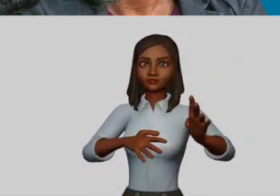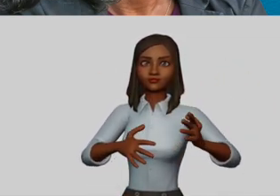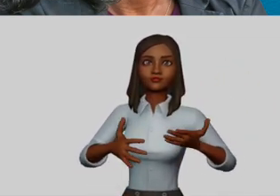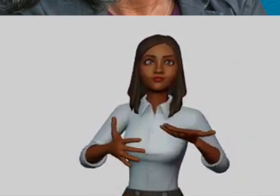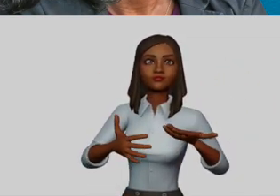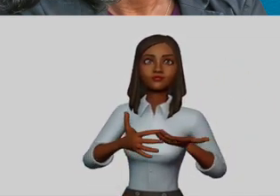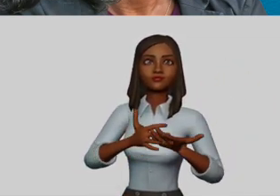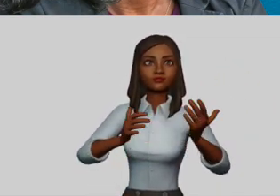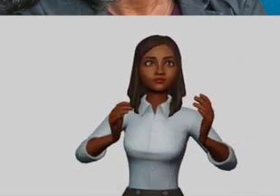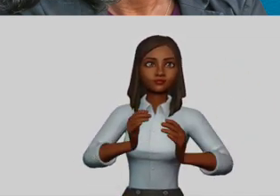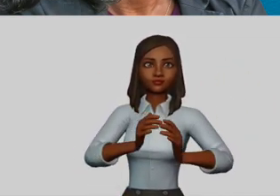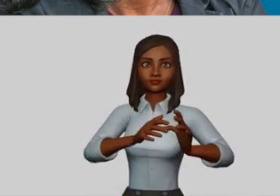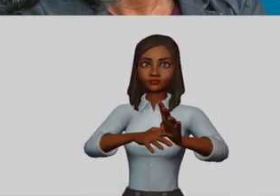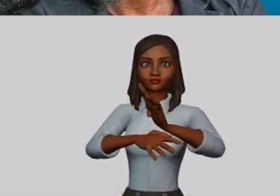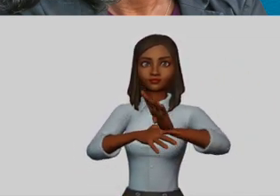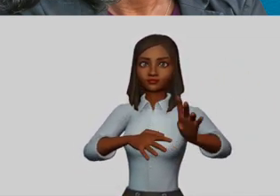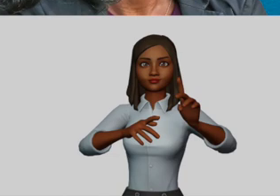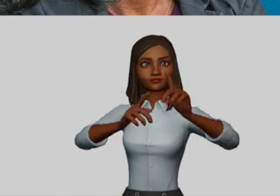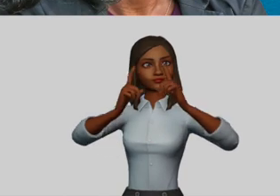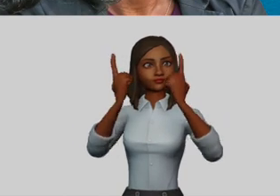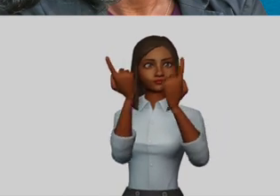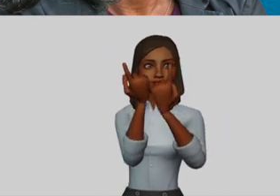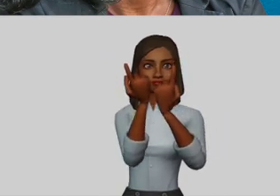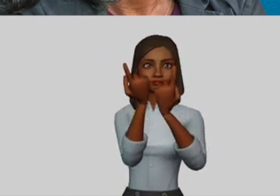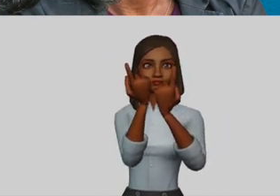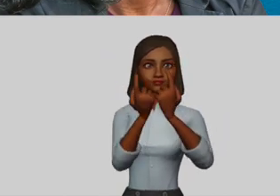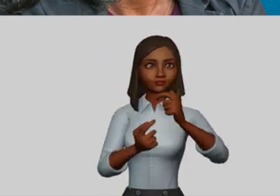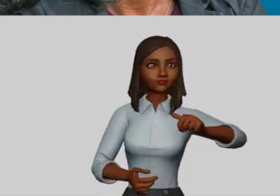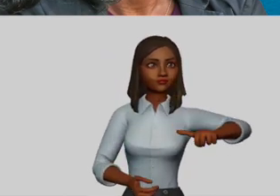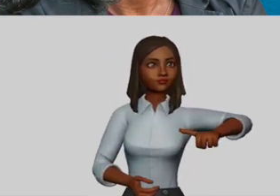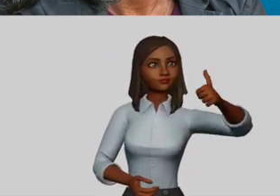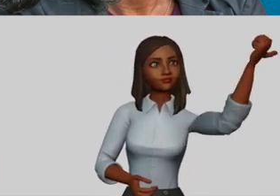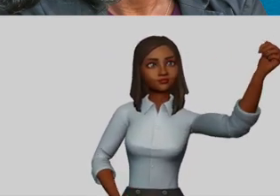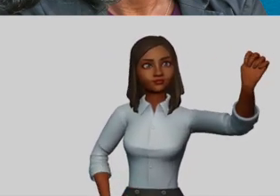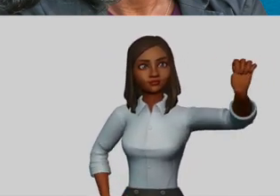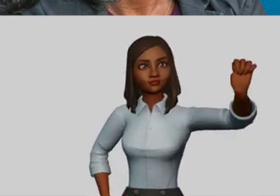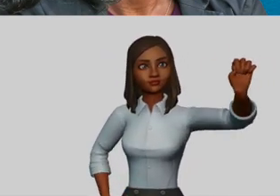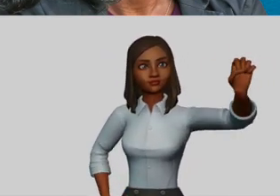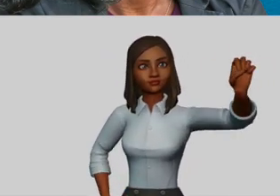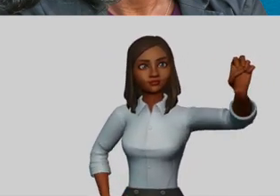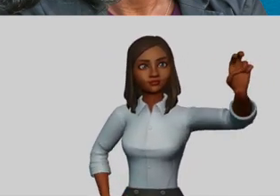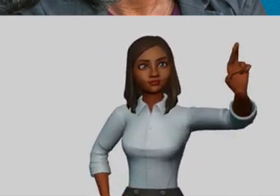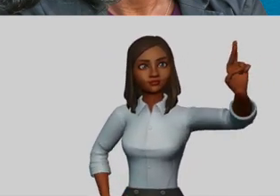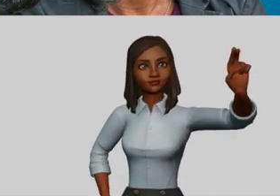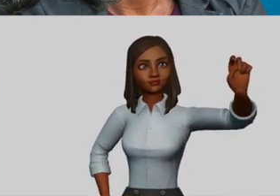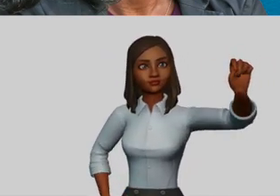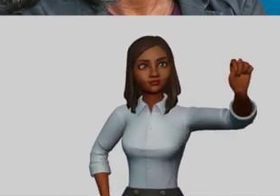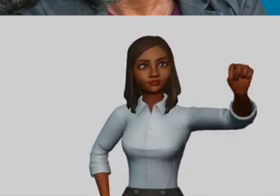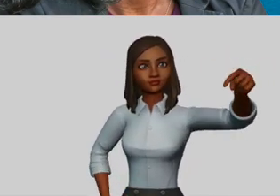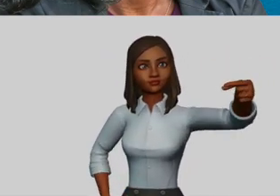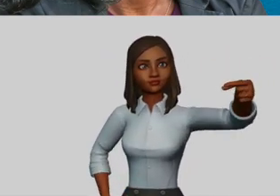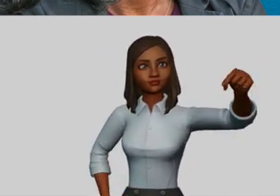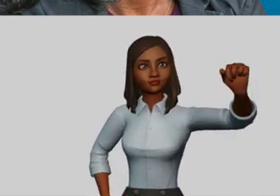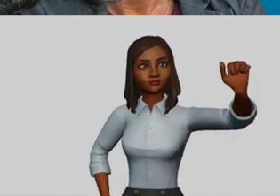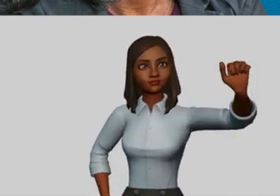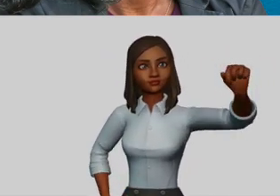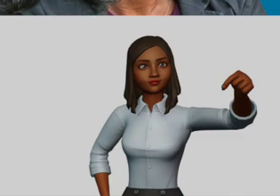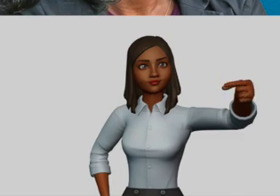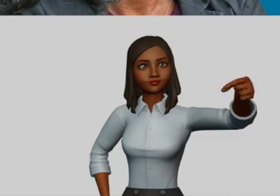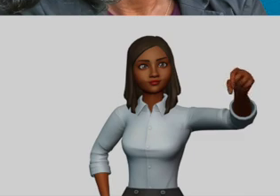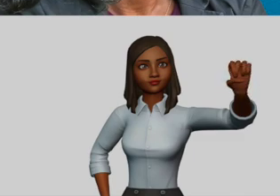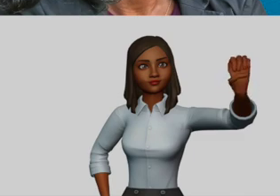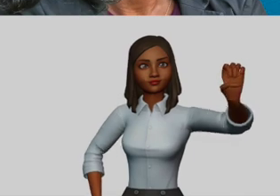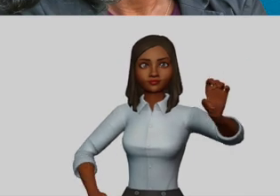Exacto. O sea que, genial. Tampoco Eva no quiso dar mucha información. Digo, no pudo. La salsa